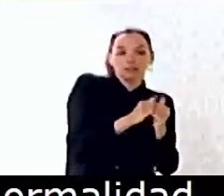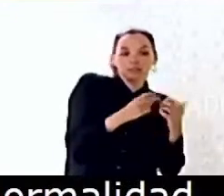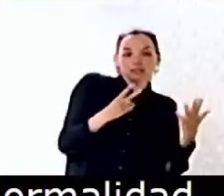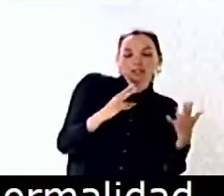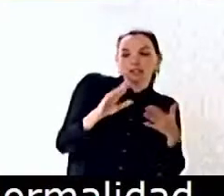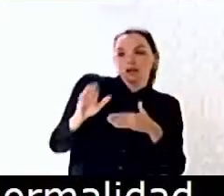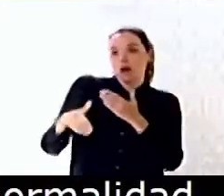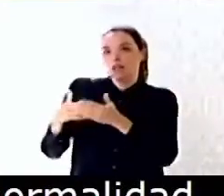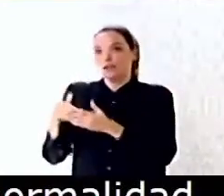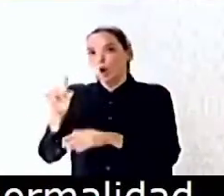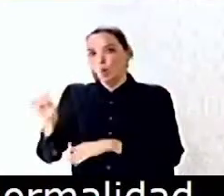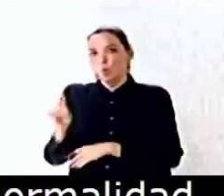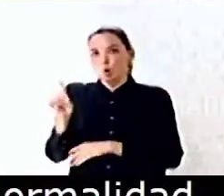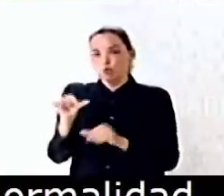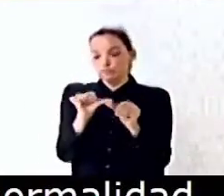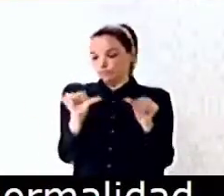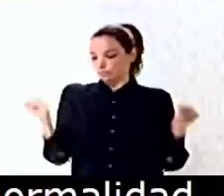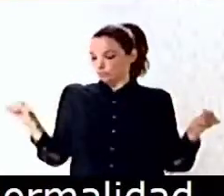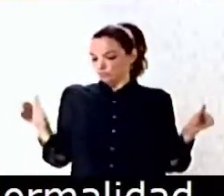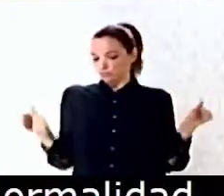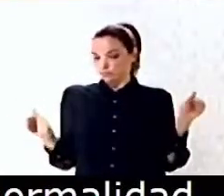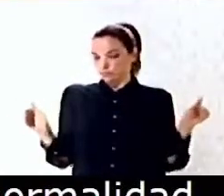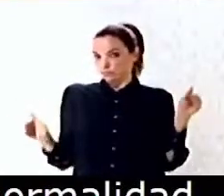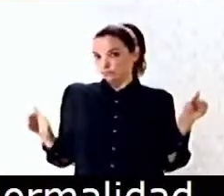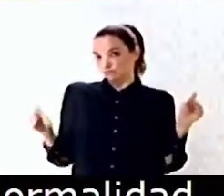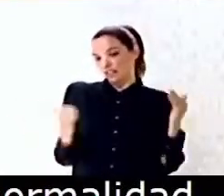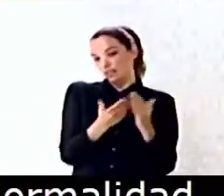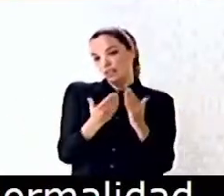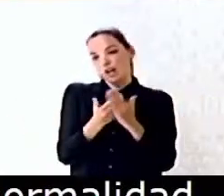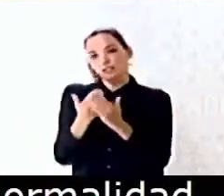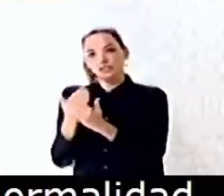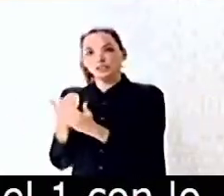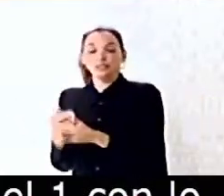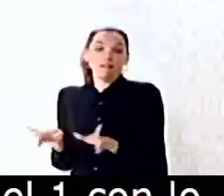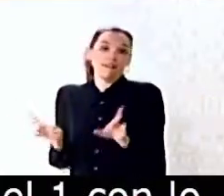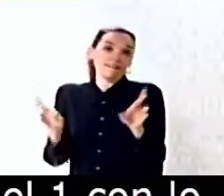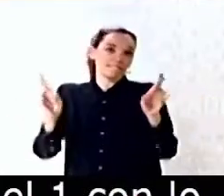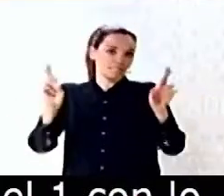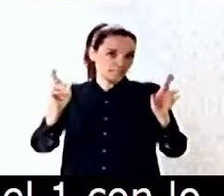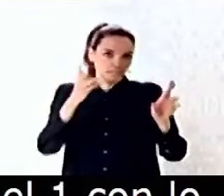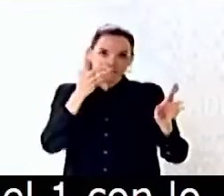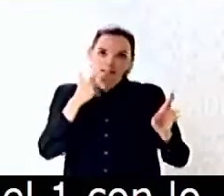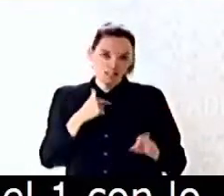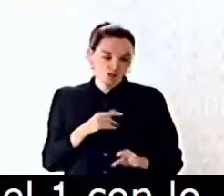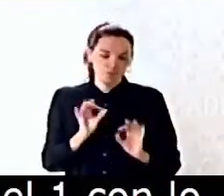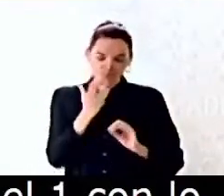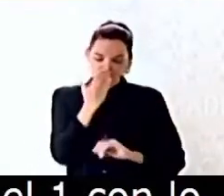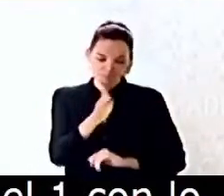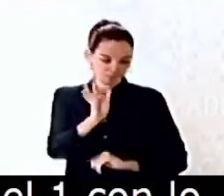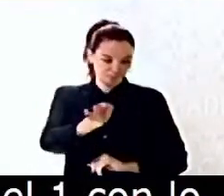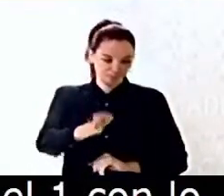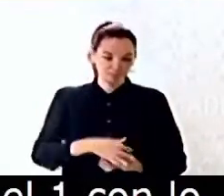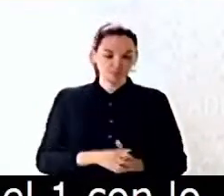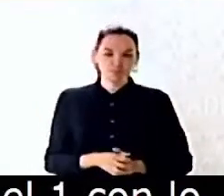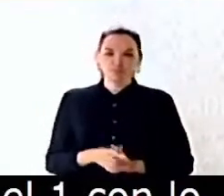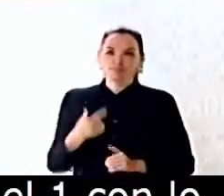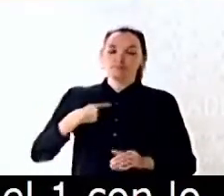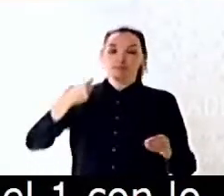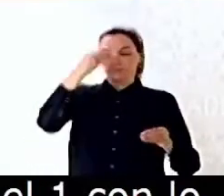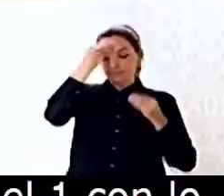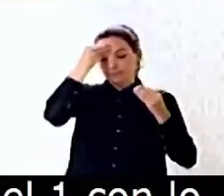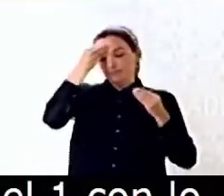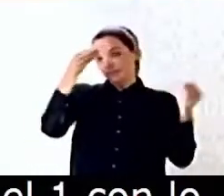1. Con lo cual, pues alrededor de esos días, yo espero y deseo, de verdad, que no nos hayamos confundido